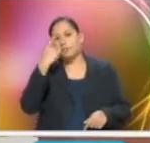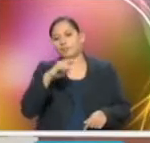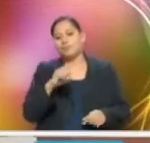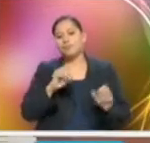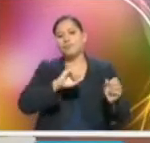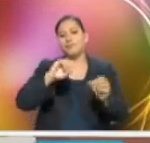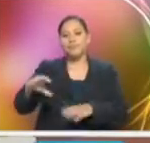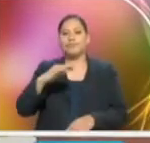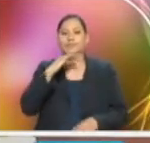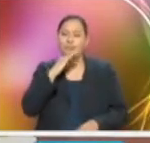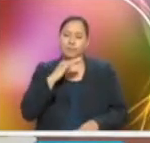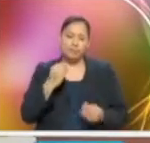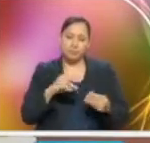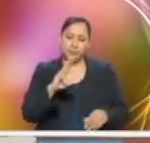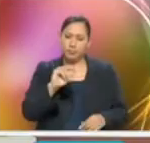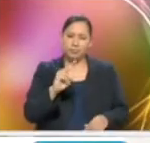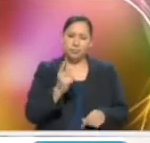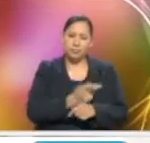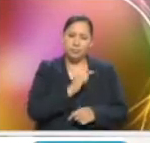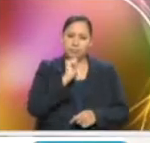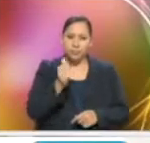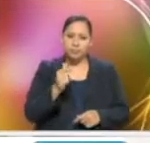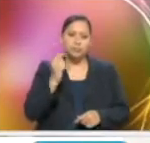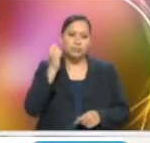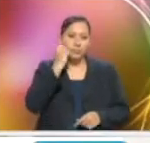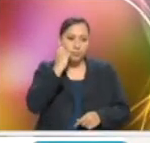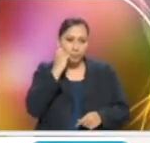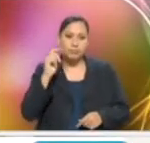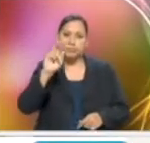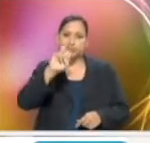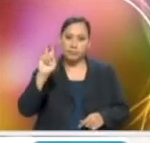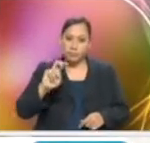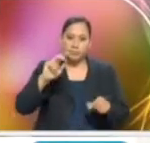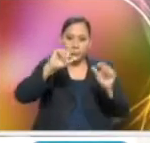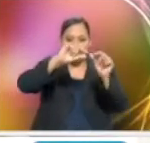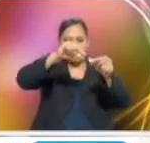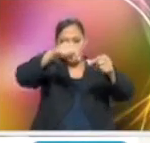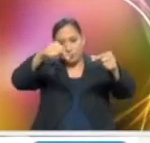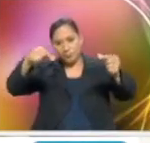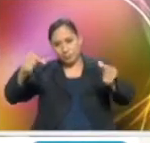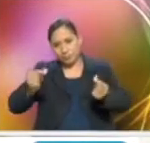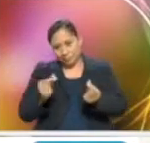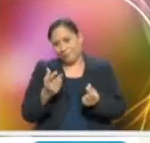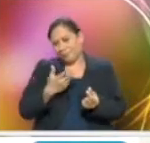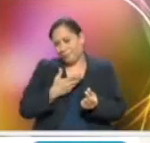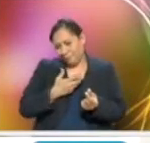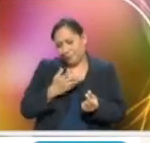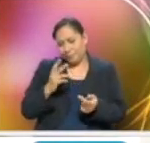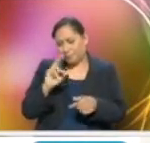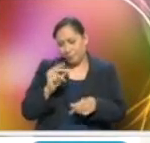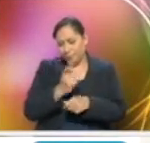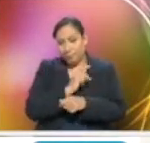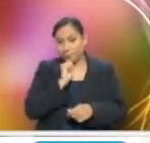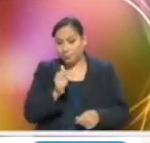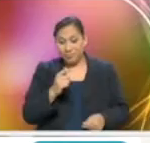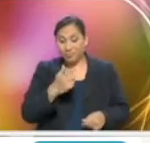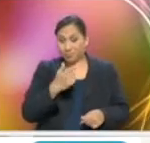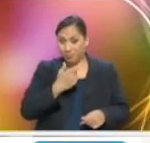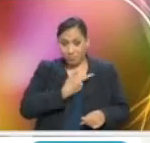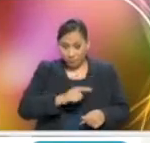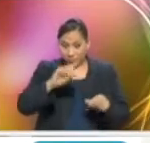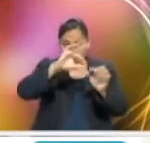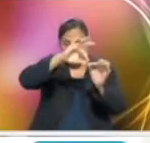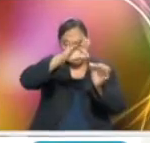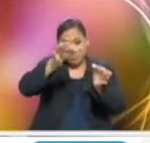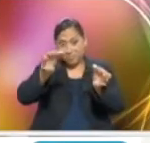para no aprovecharlo. No pasa Los nada, granos, realmente ¿no? la orilla, al final en la pizza pues también tenemos orilla, ¿no? Exactamente. Entonces no pasa nada. Si no les gusta la orilla, digo, al final